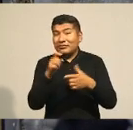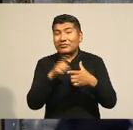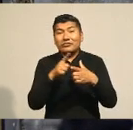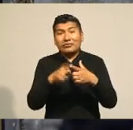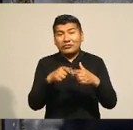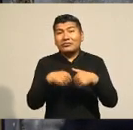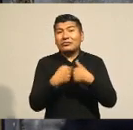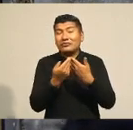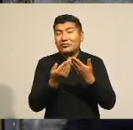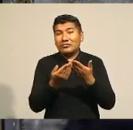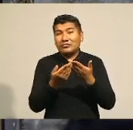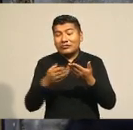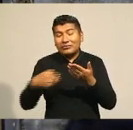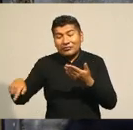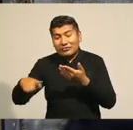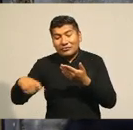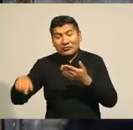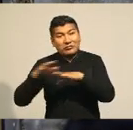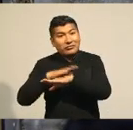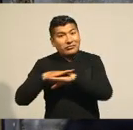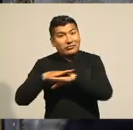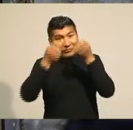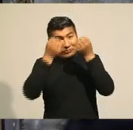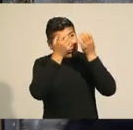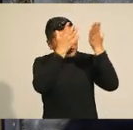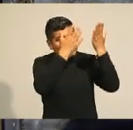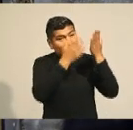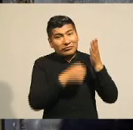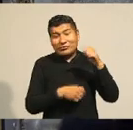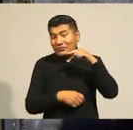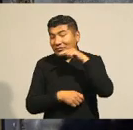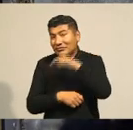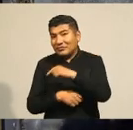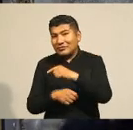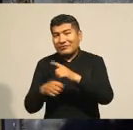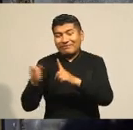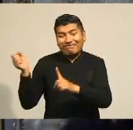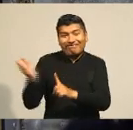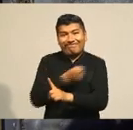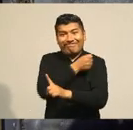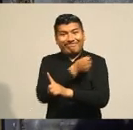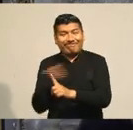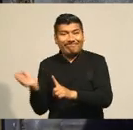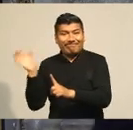como no obedecían, los hace torturar.